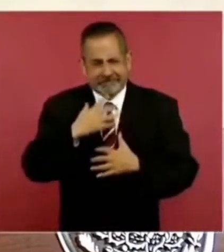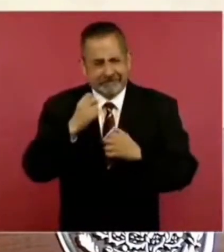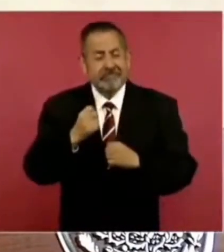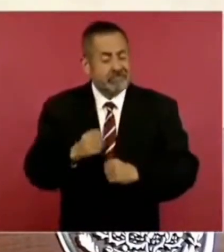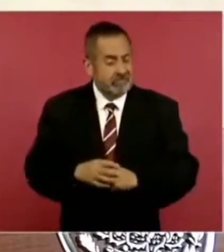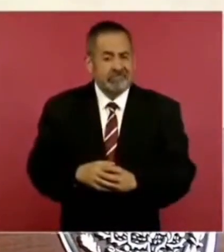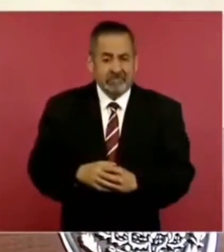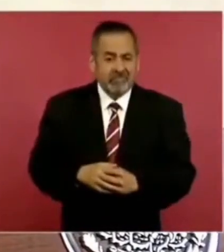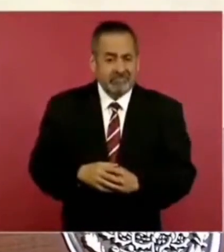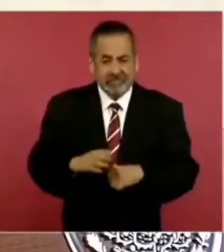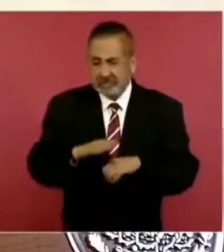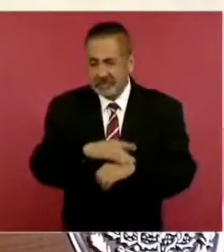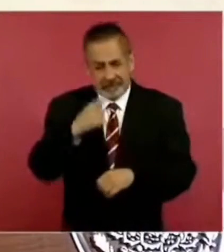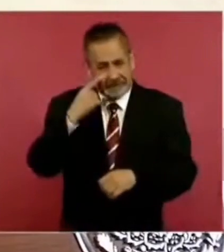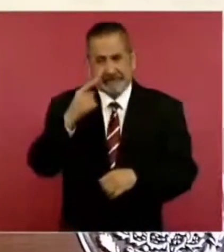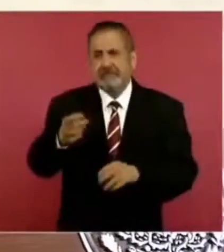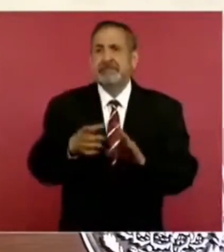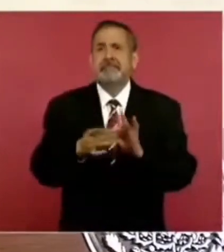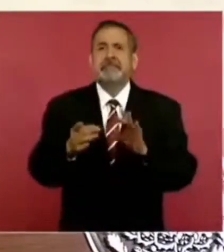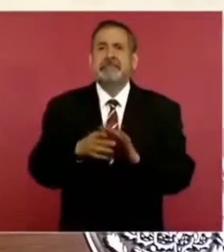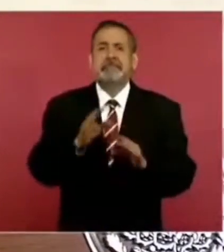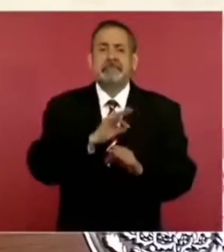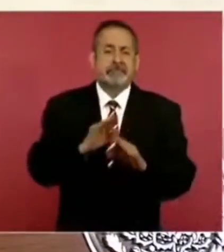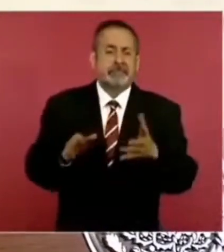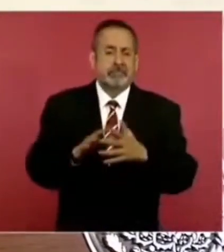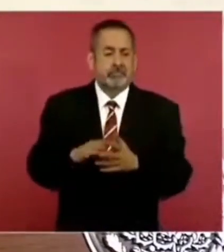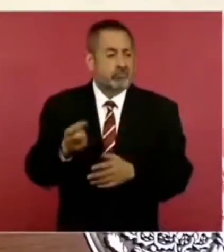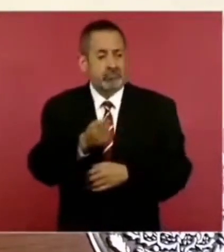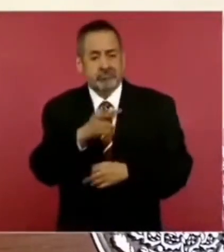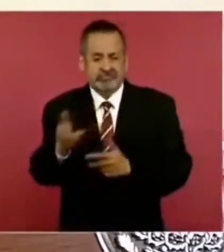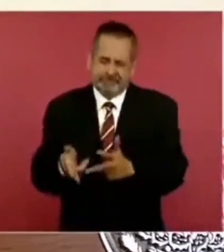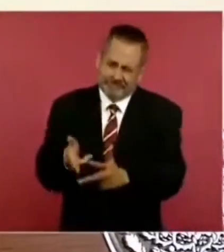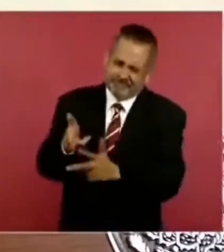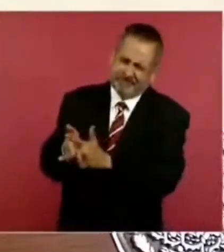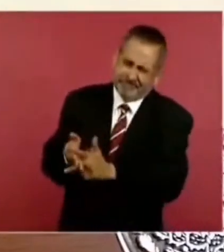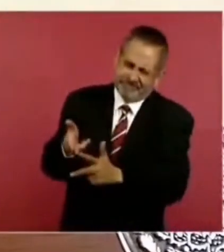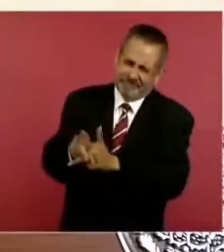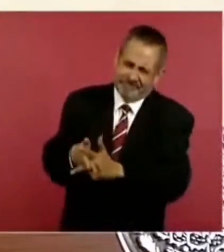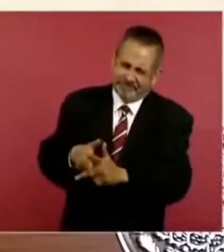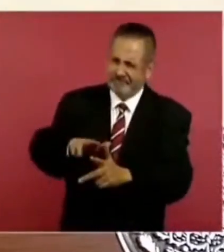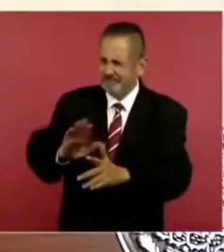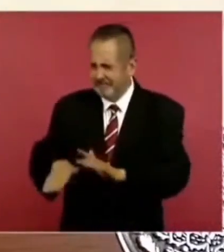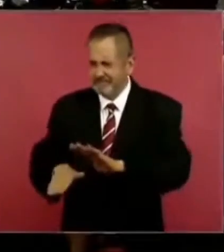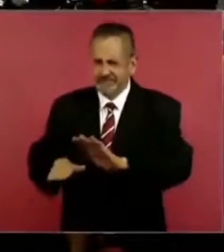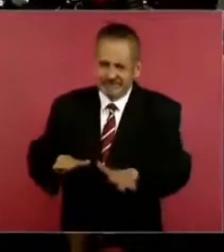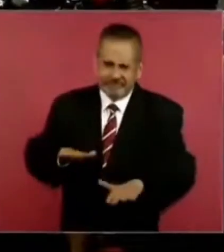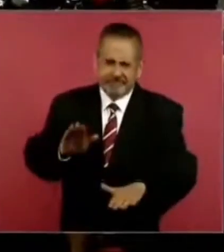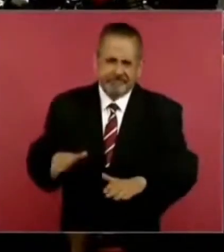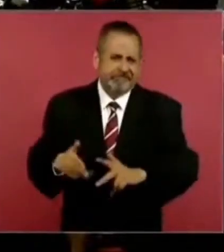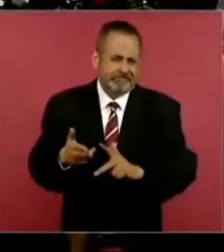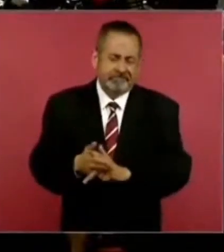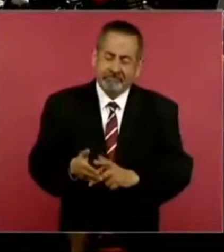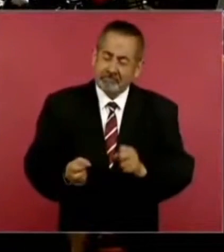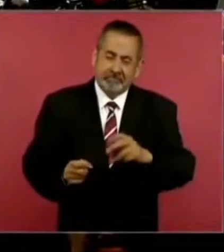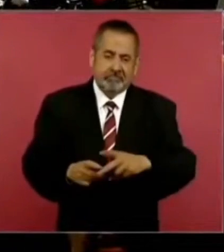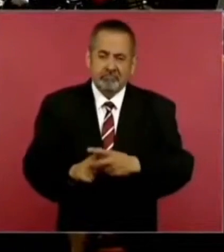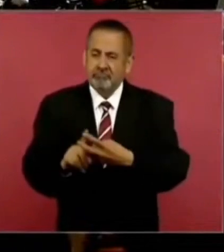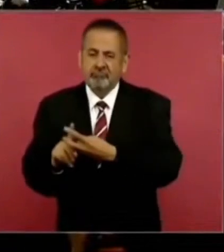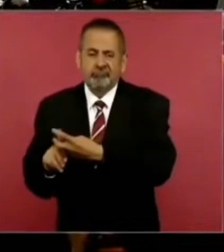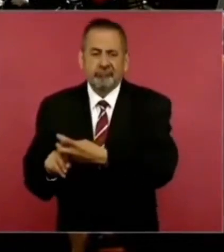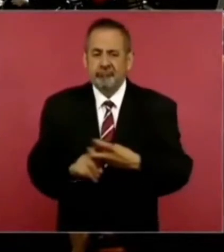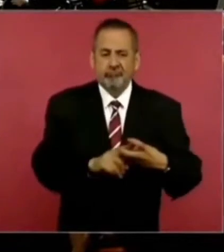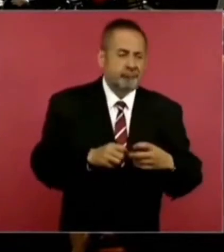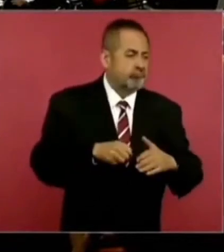hablando de asesinatos, de secuestros,